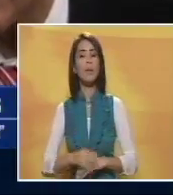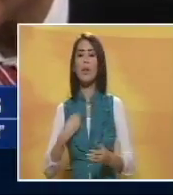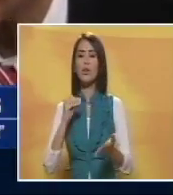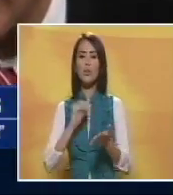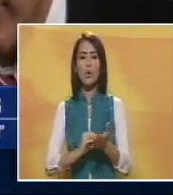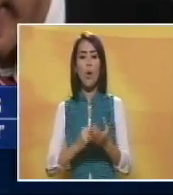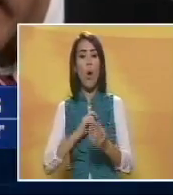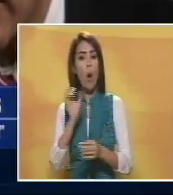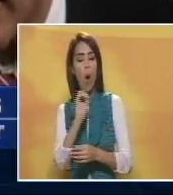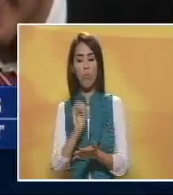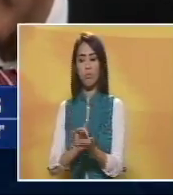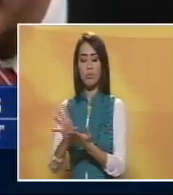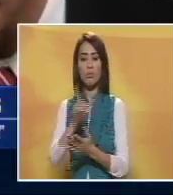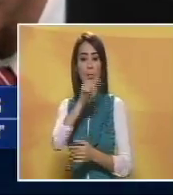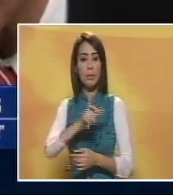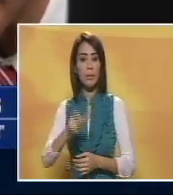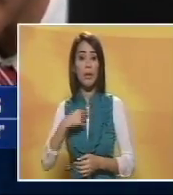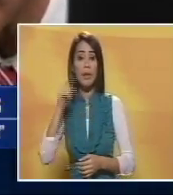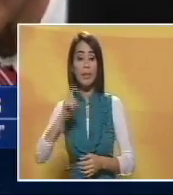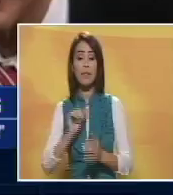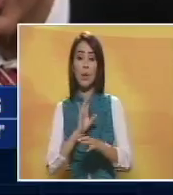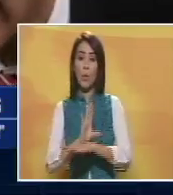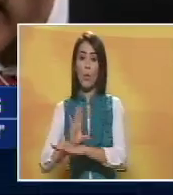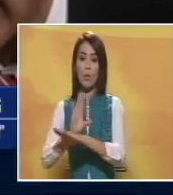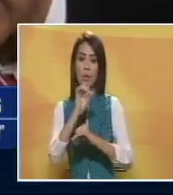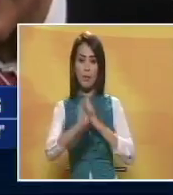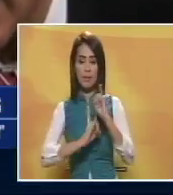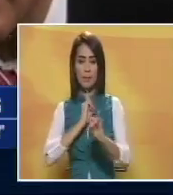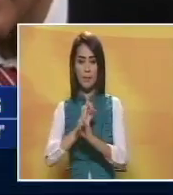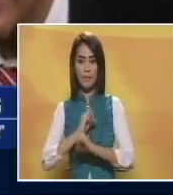repatriación o expulsión de personas que necesiten protección